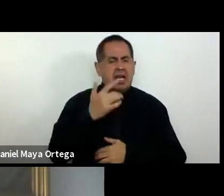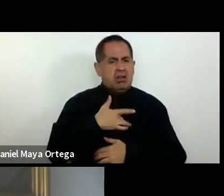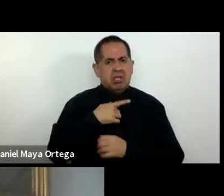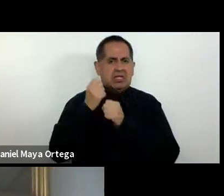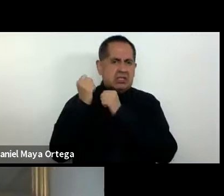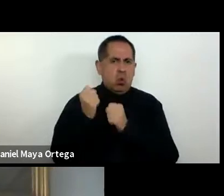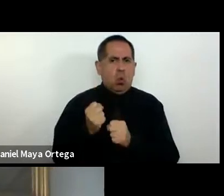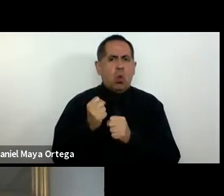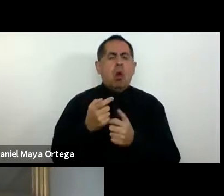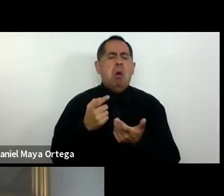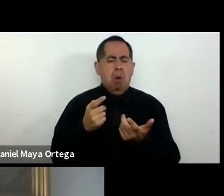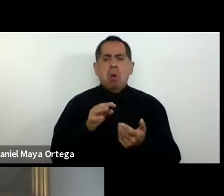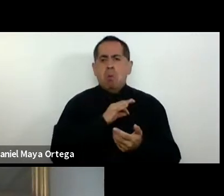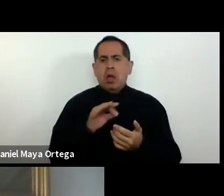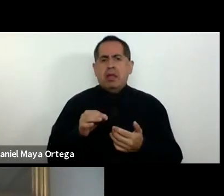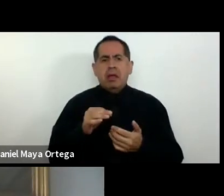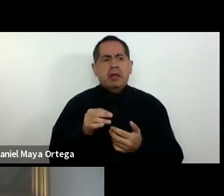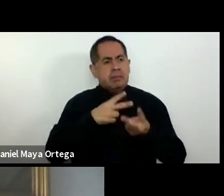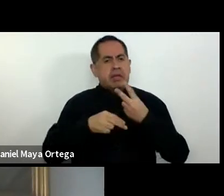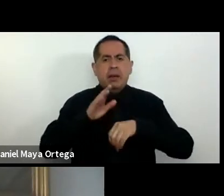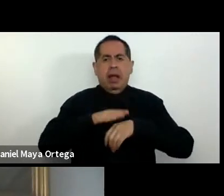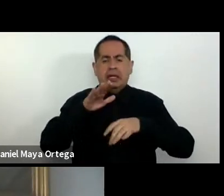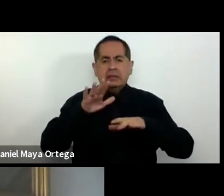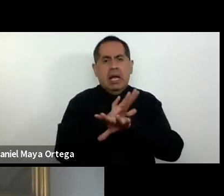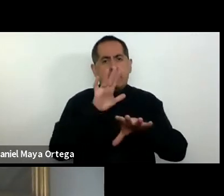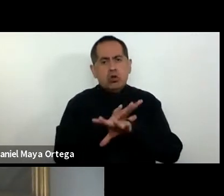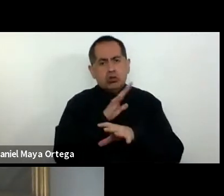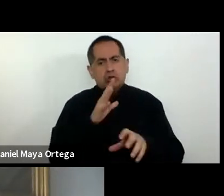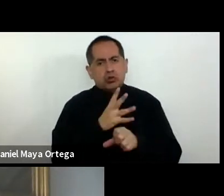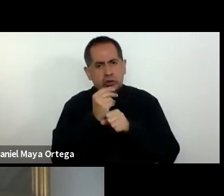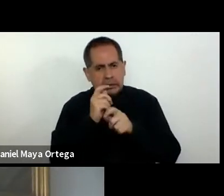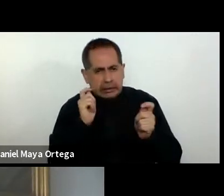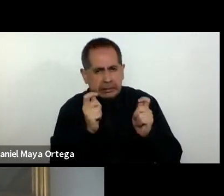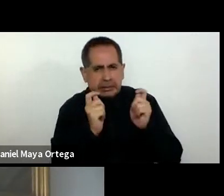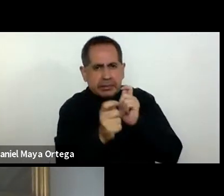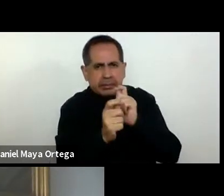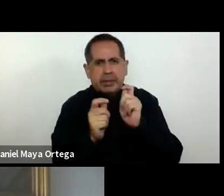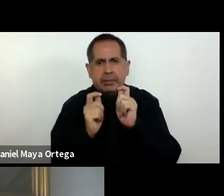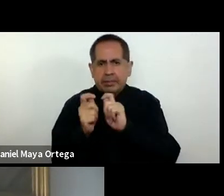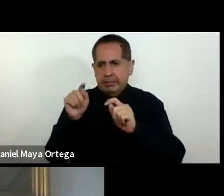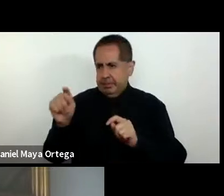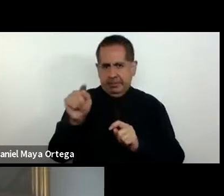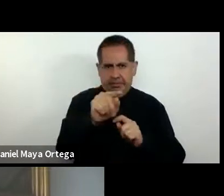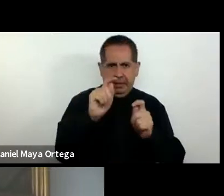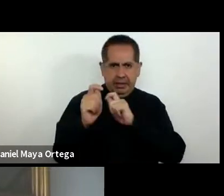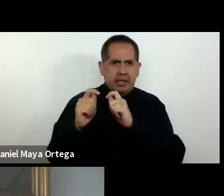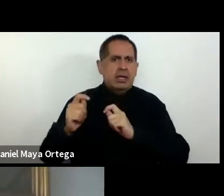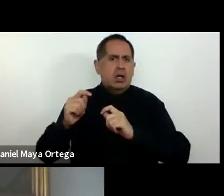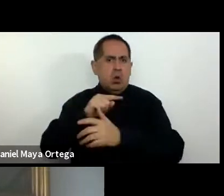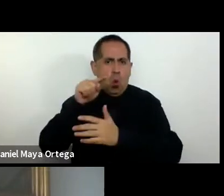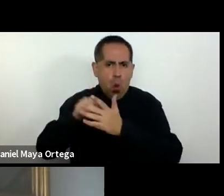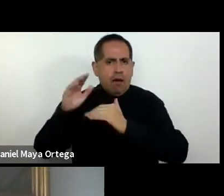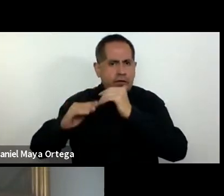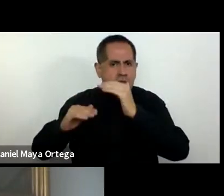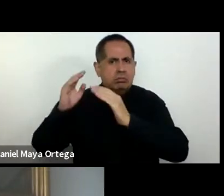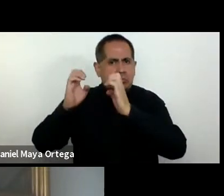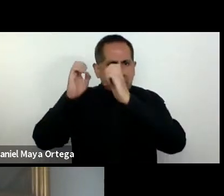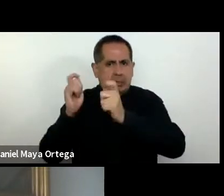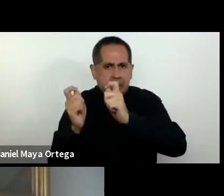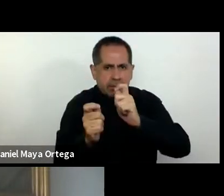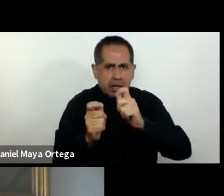segura que podremos generar cambios en las estructuras, tanto físicas como sociales, para que